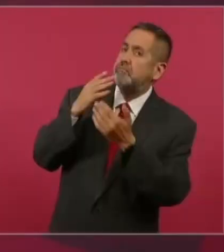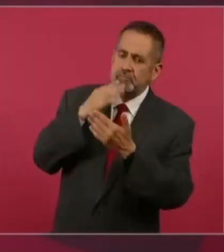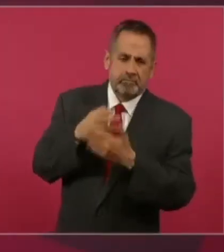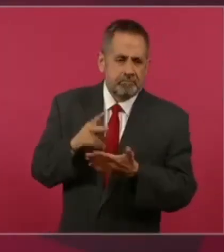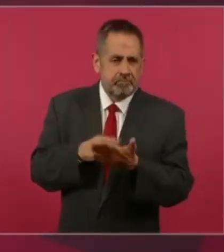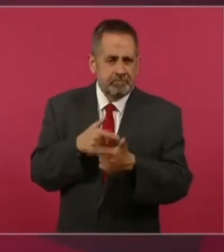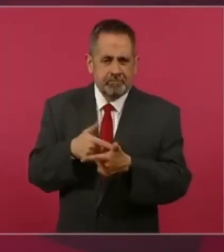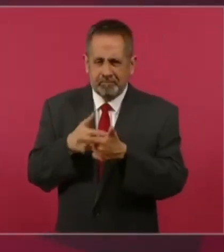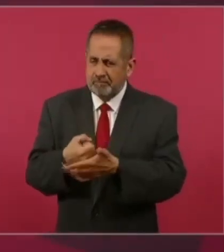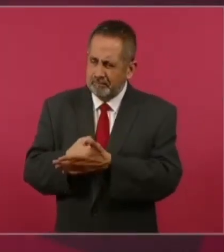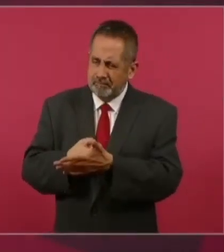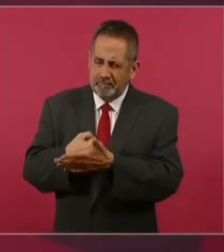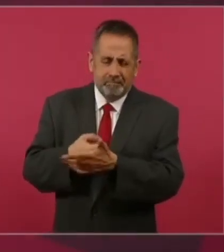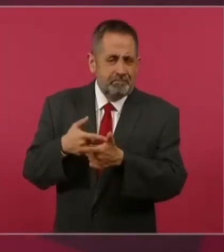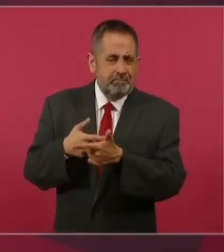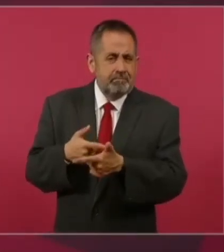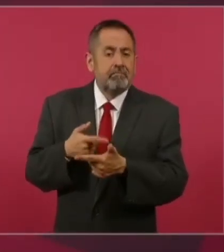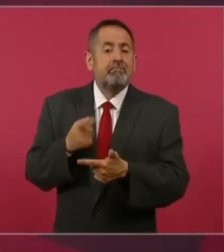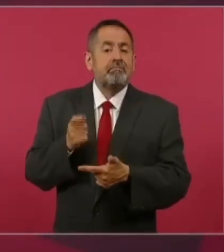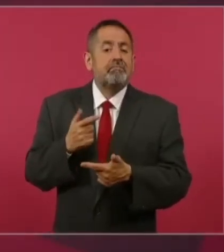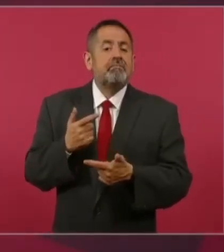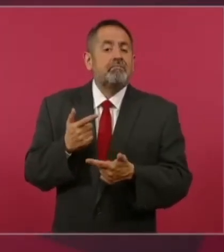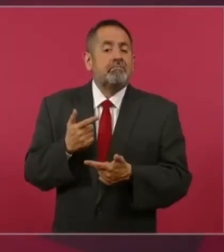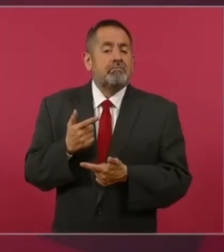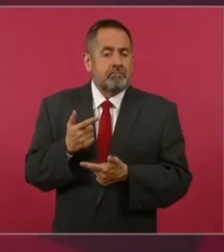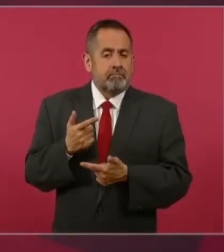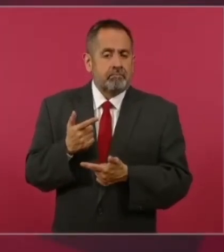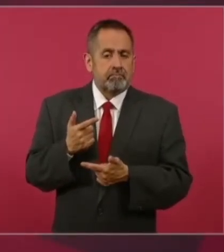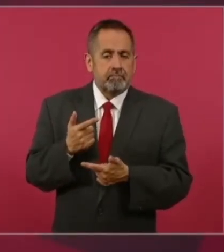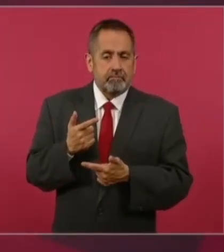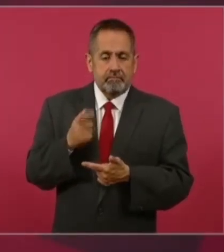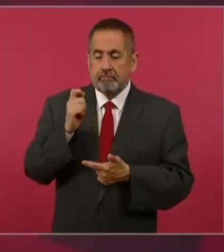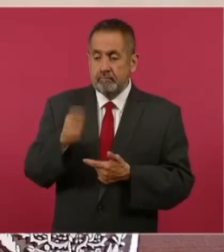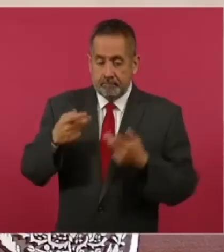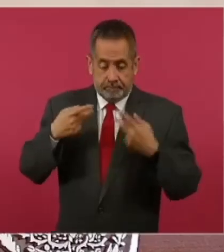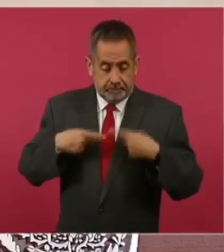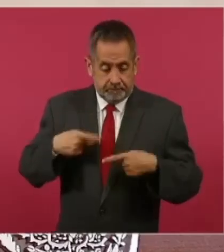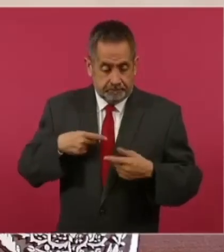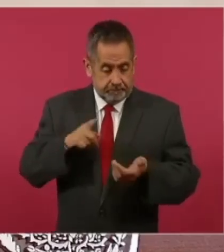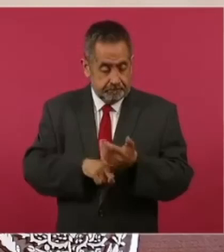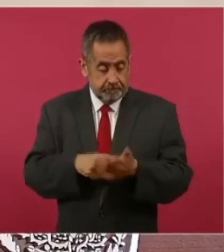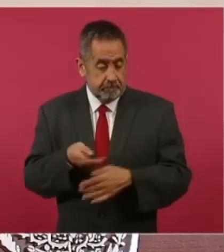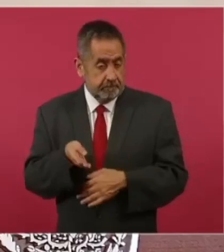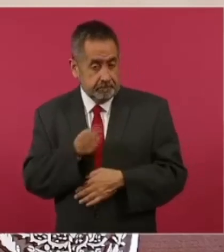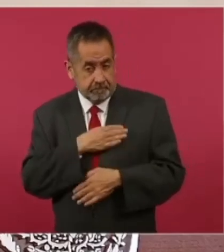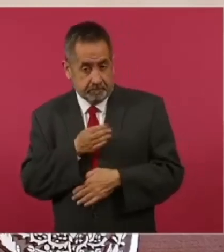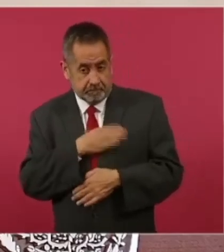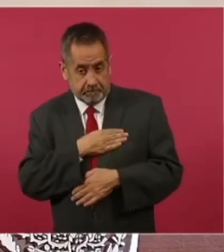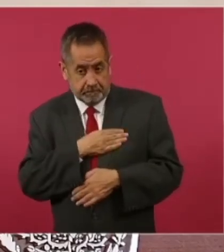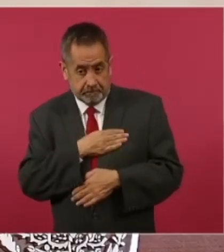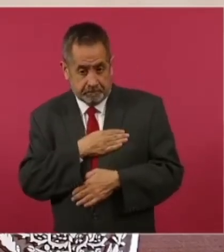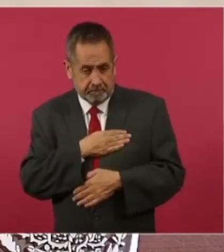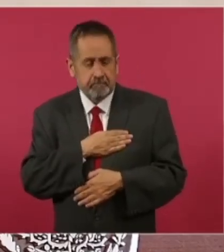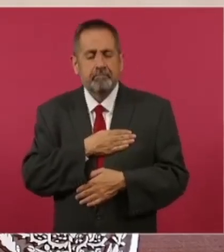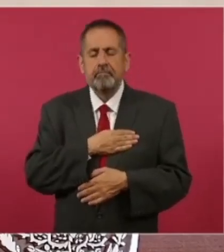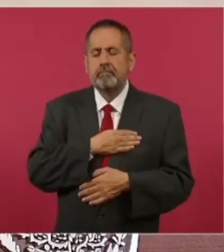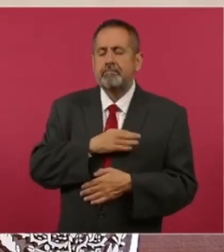insistir que solo siendo buenos podemos ser